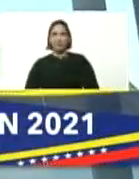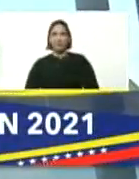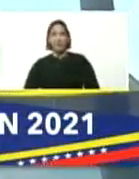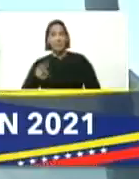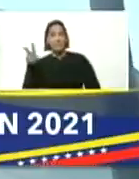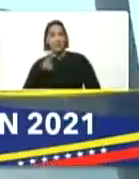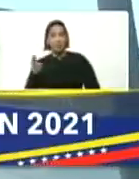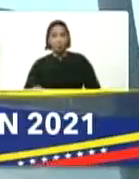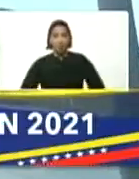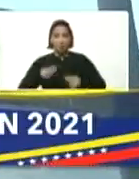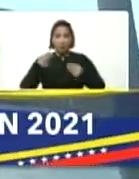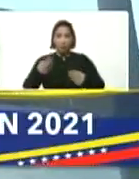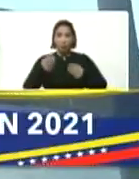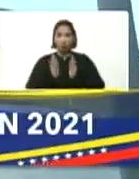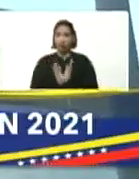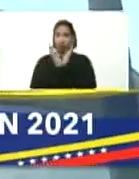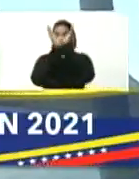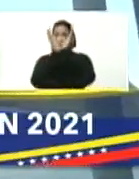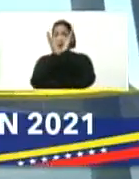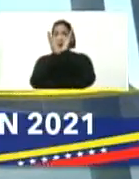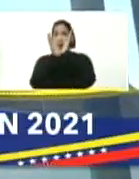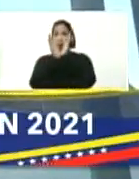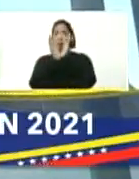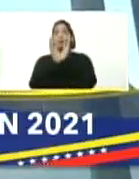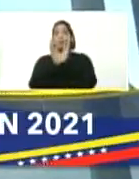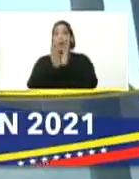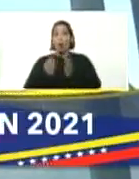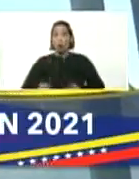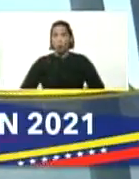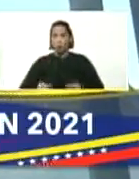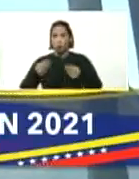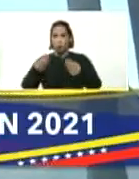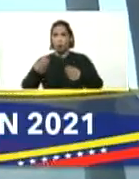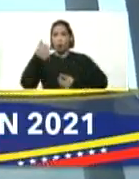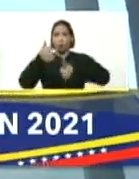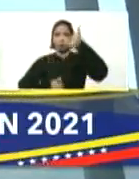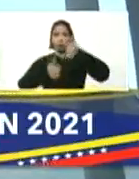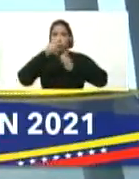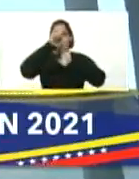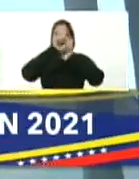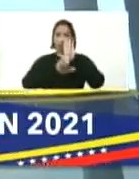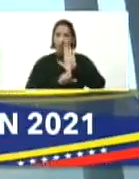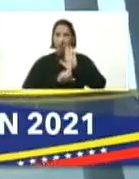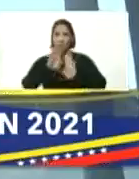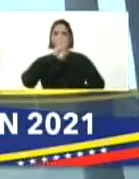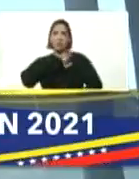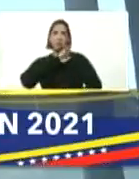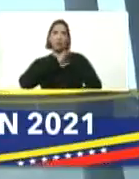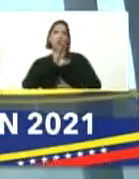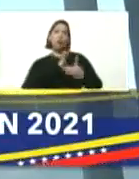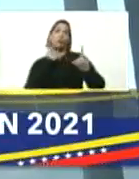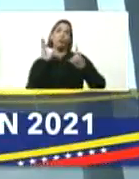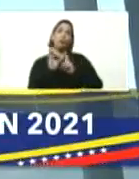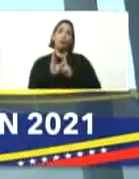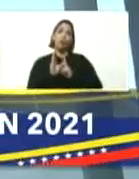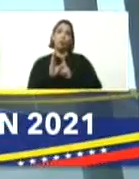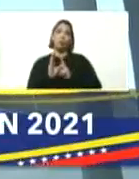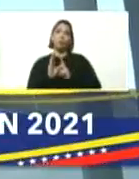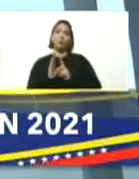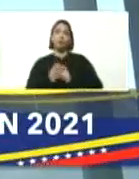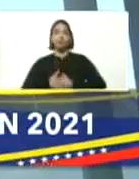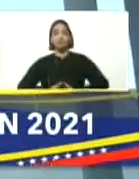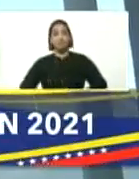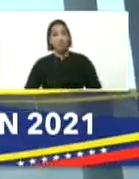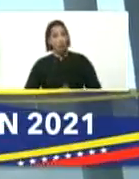presentado para postular a los tambores de San Juan Bautista en las listas del patrimonio cultural y material. Señorito